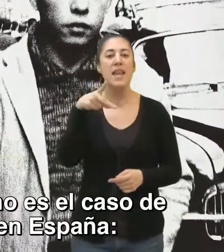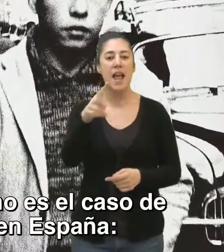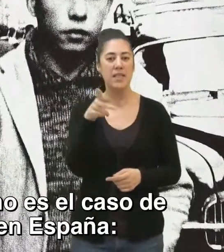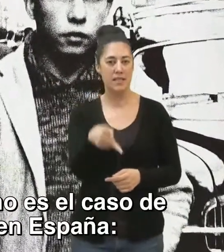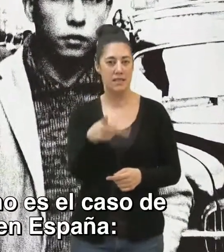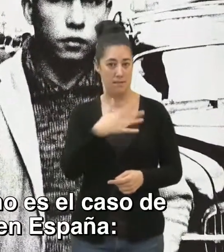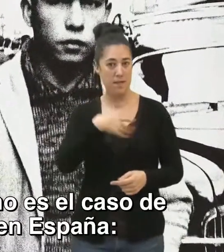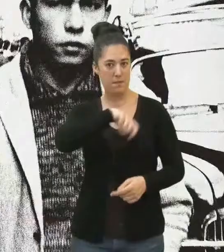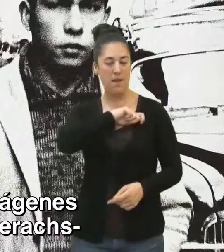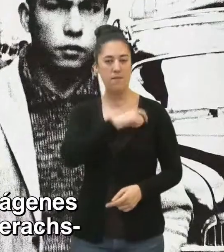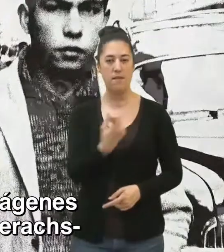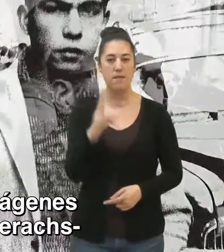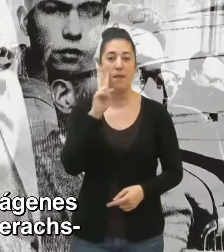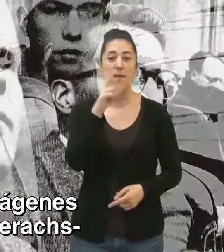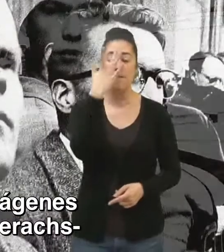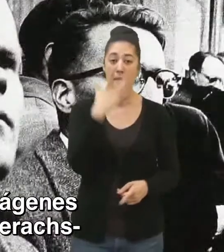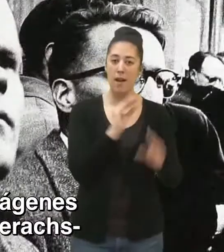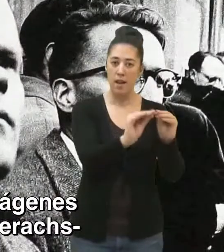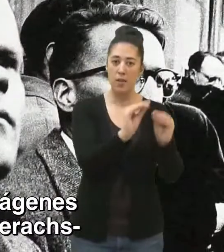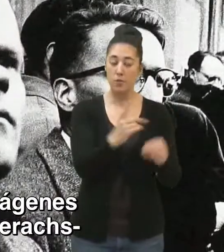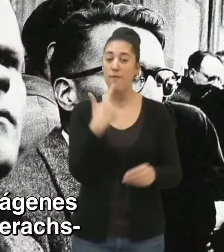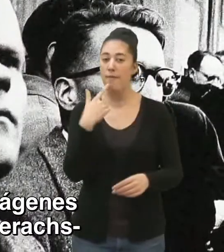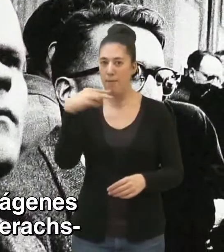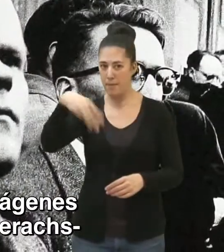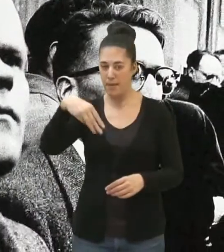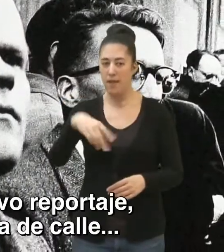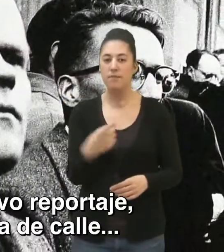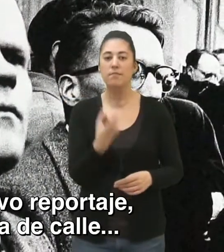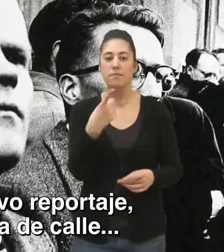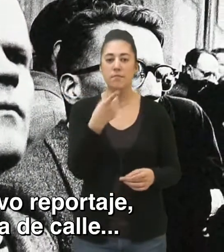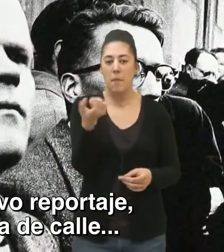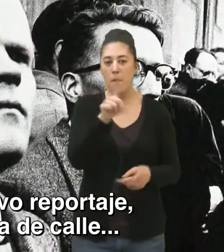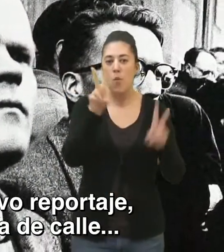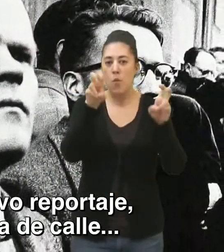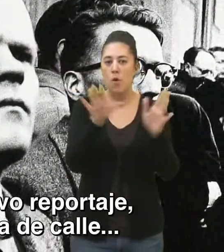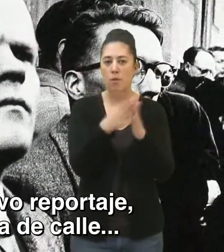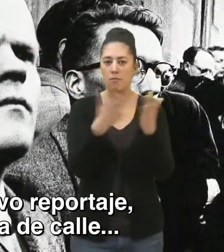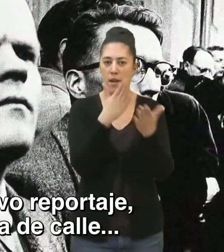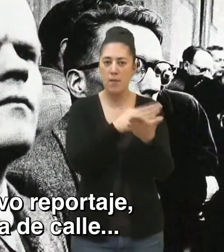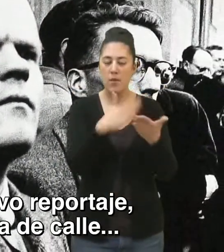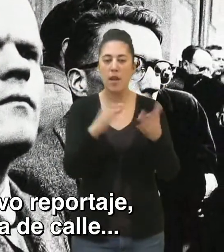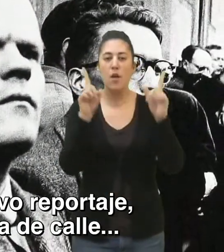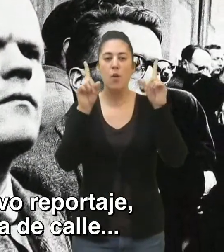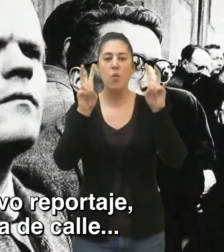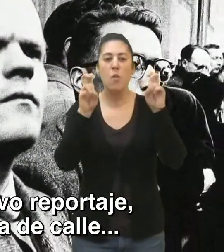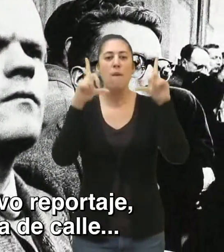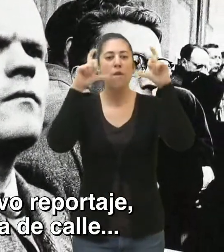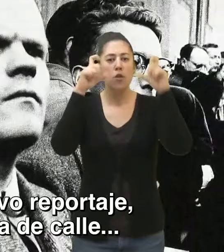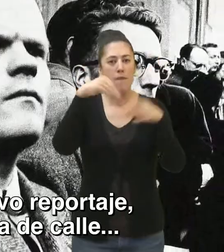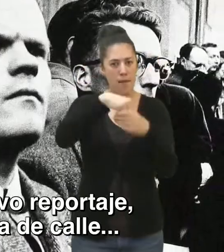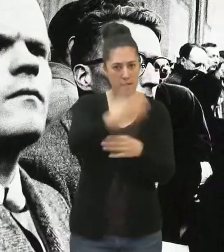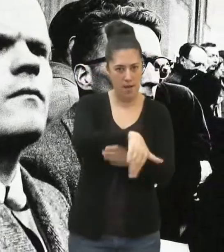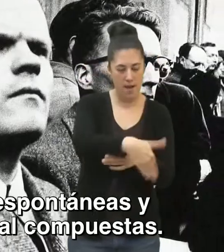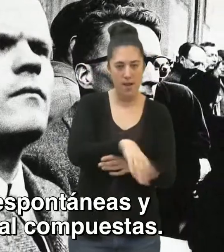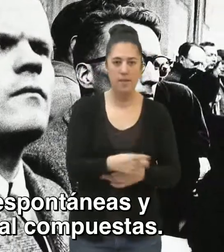Miserax en España. Veía en sus imágenes, ha escrito Miserax, una especie de nuevo reportaje, de nueva fotografía